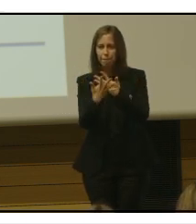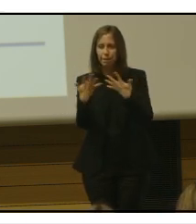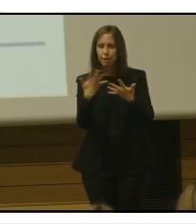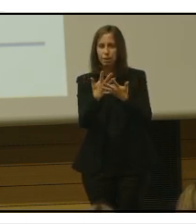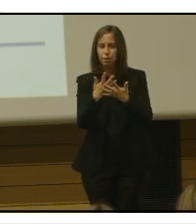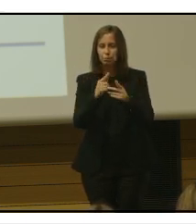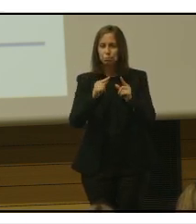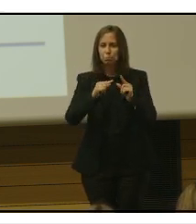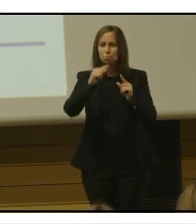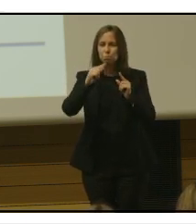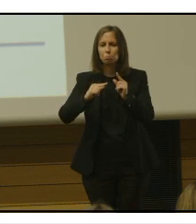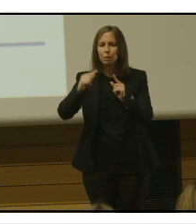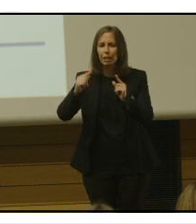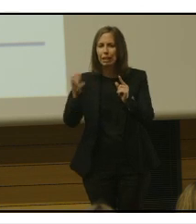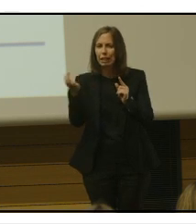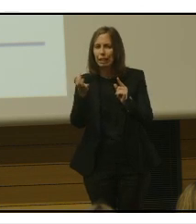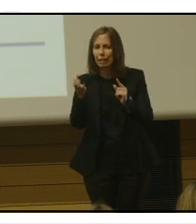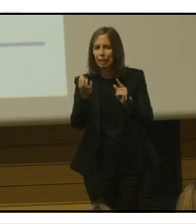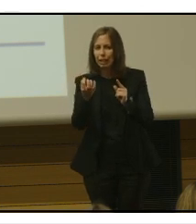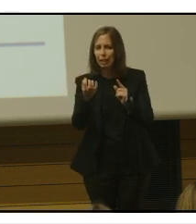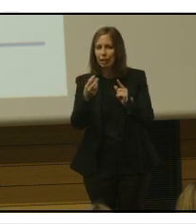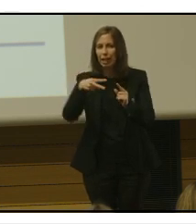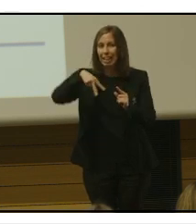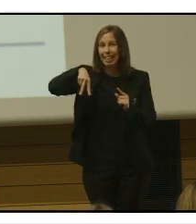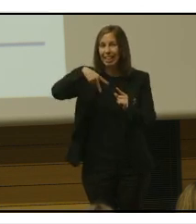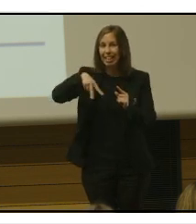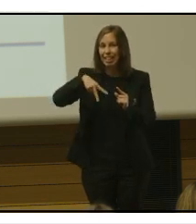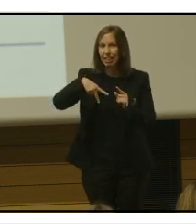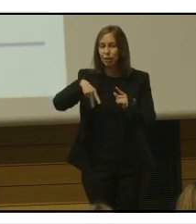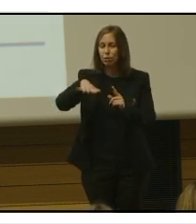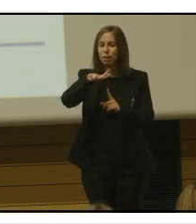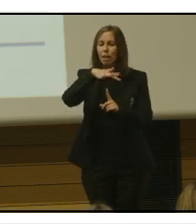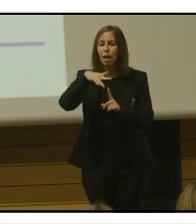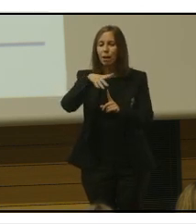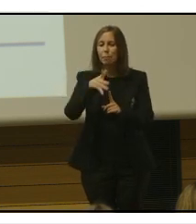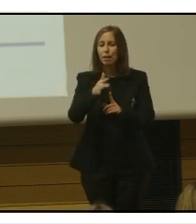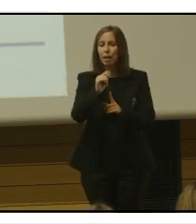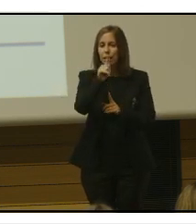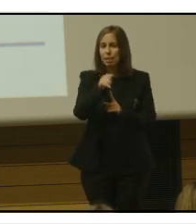se medía la presencia de nicotina en el ambiente, se medía la presencia de